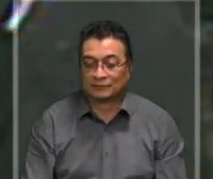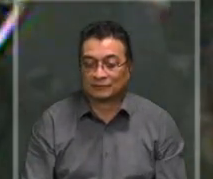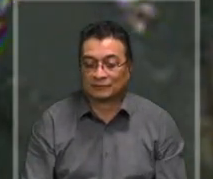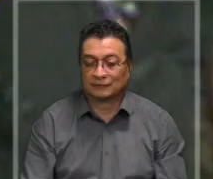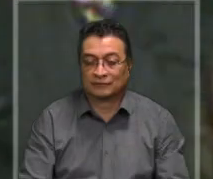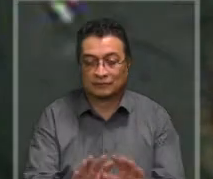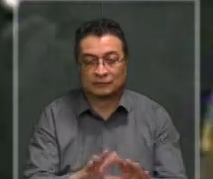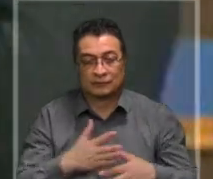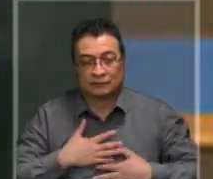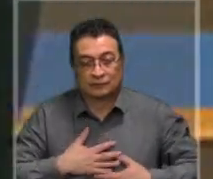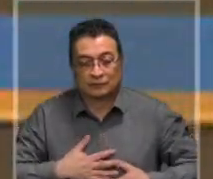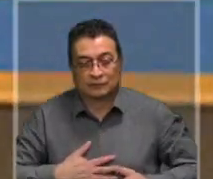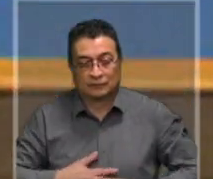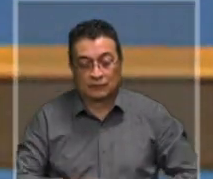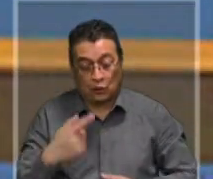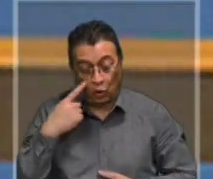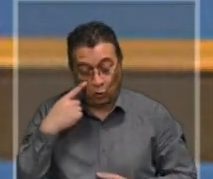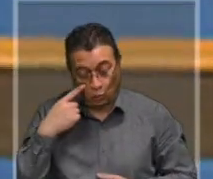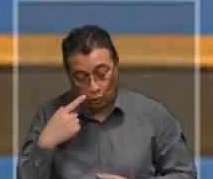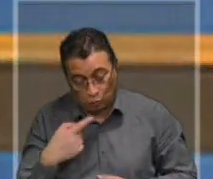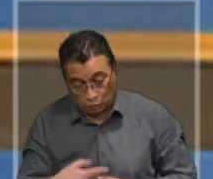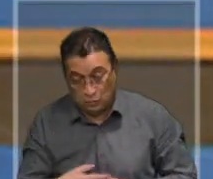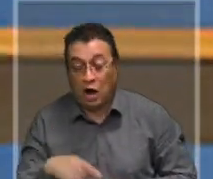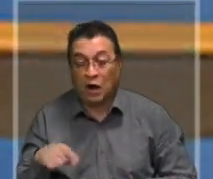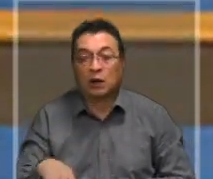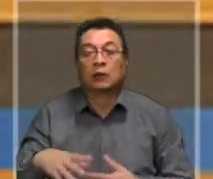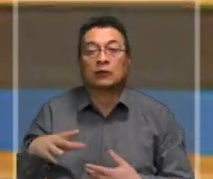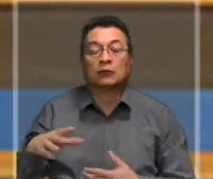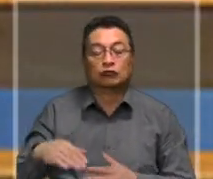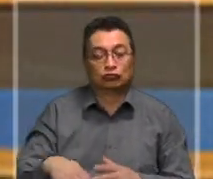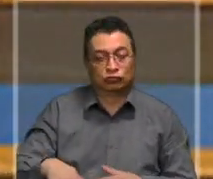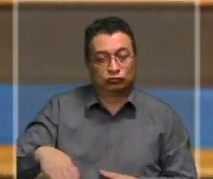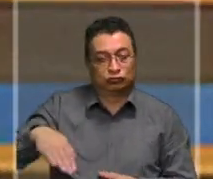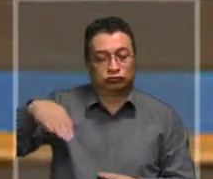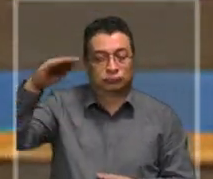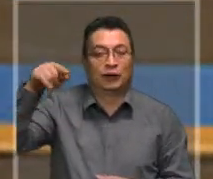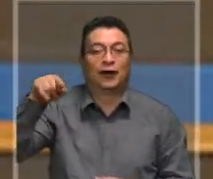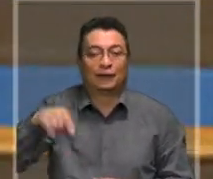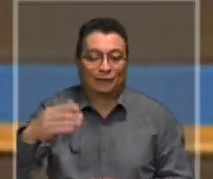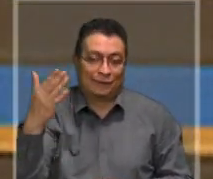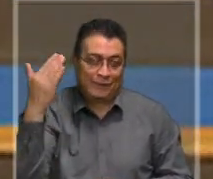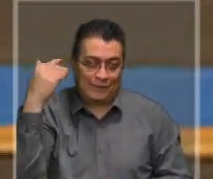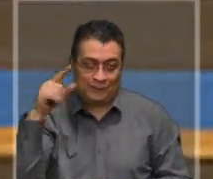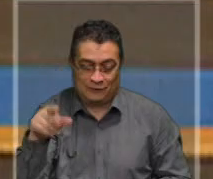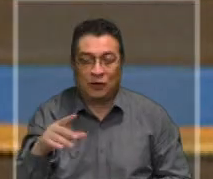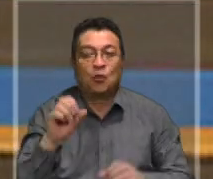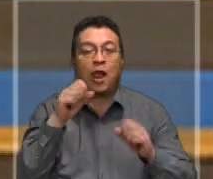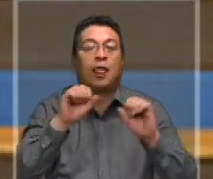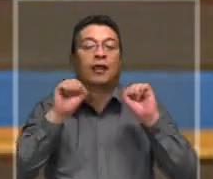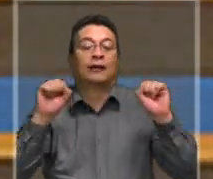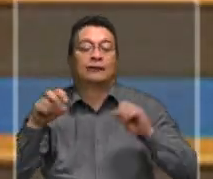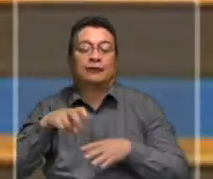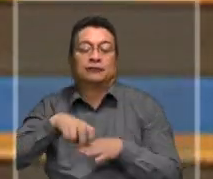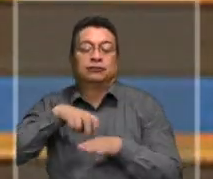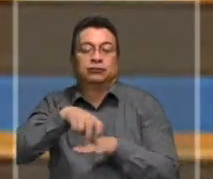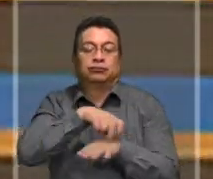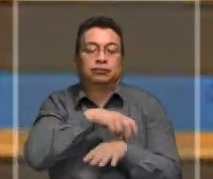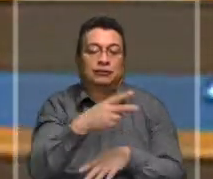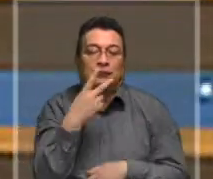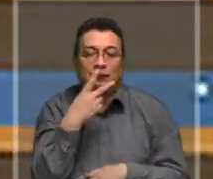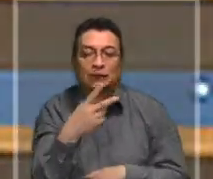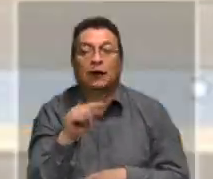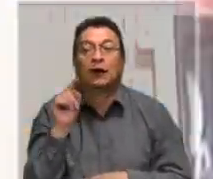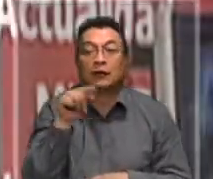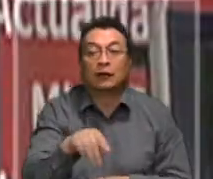Tranquilo y reposado. Un sueño que Pancho Saavedra anhelaba cumplir desde niño. Desde aquella vez que llegó como público a este programa, hasta